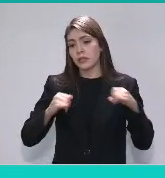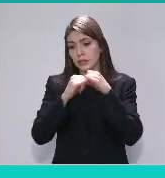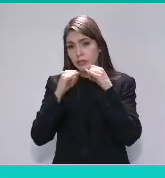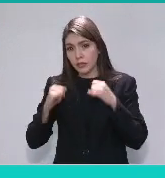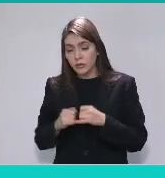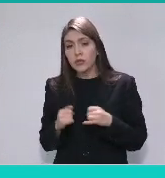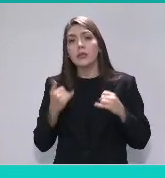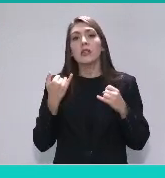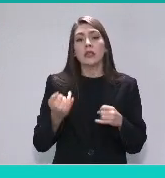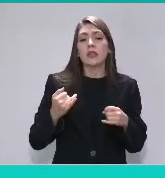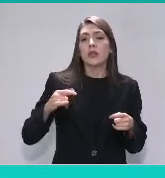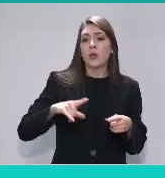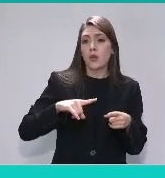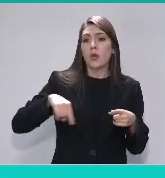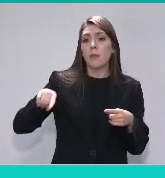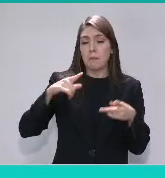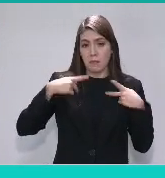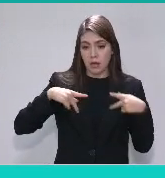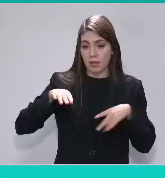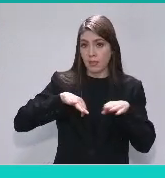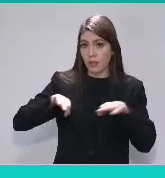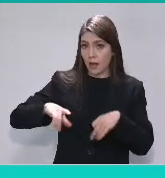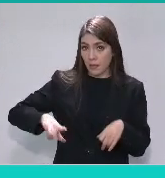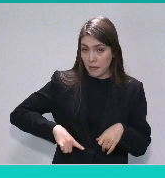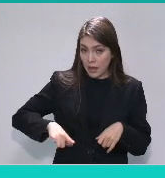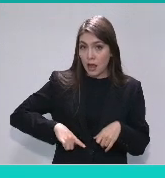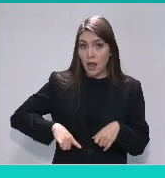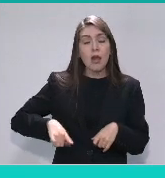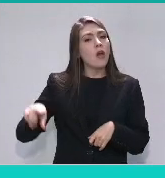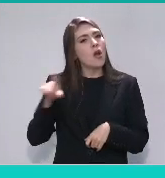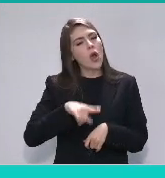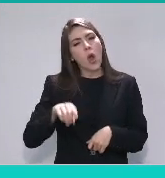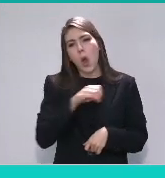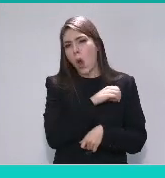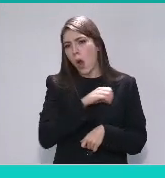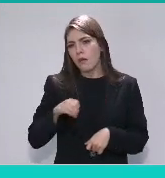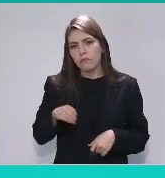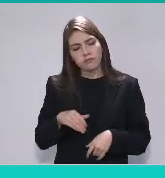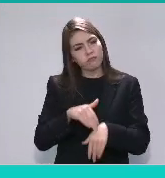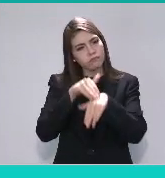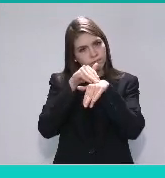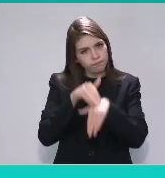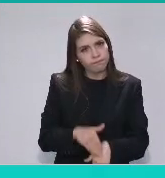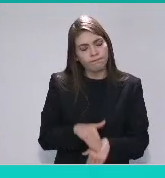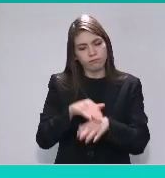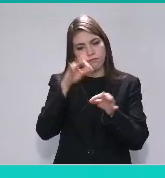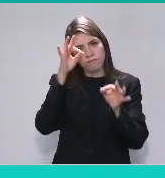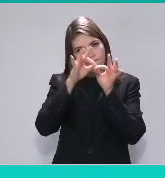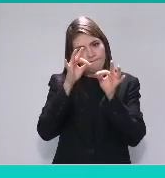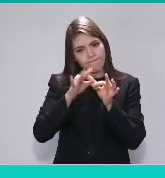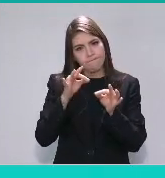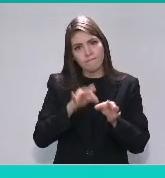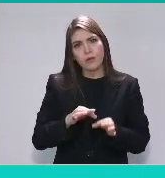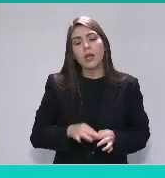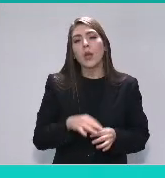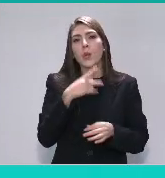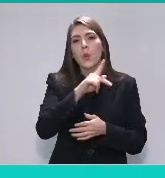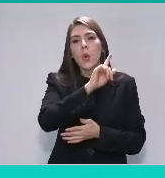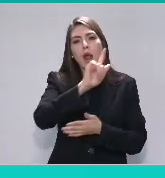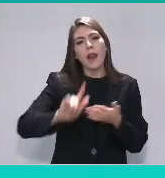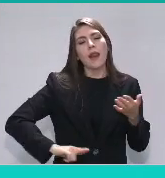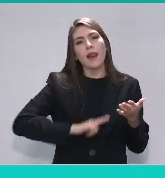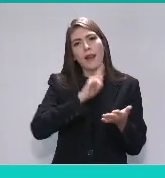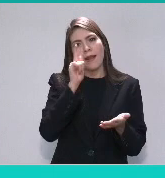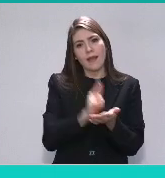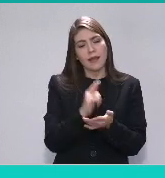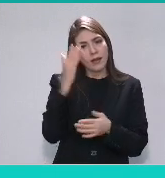públicas están obligadas a cumplir de forma irrestricta con los principios y deberes de la ley general de protección de datos